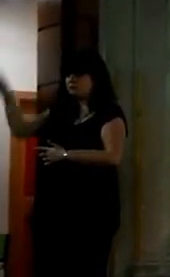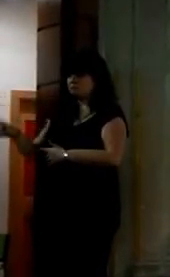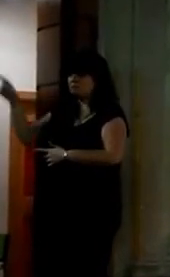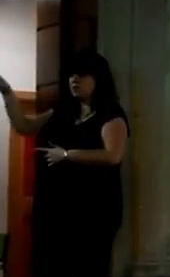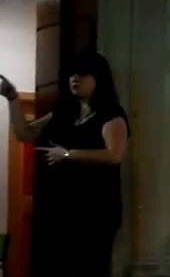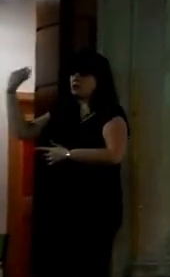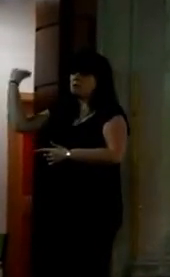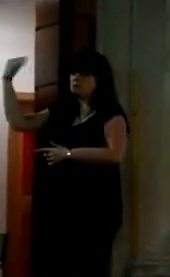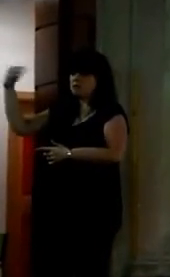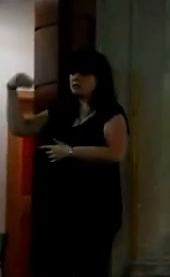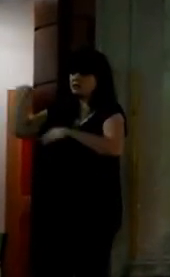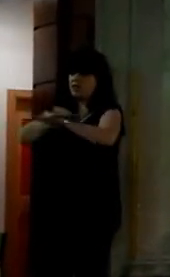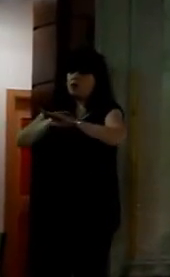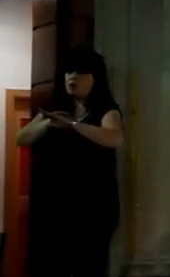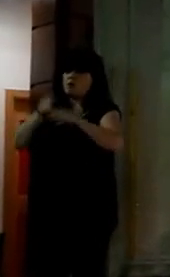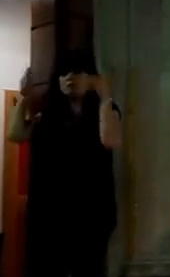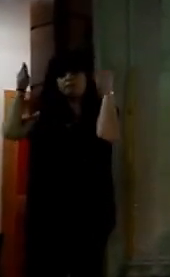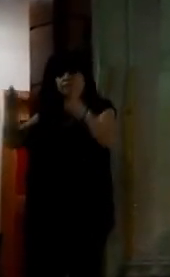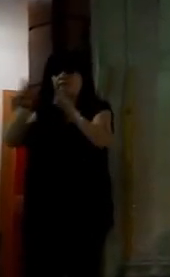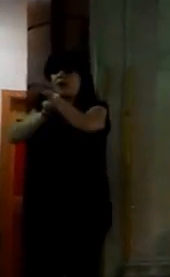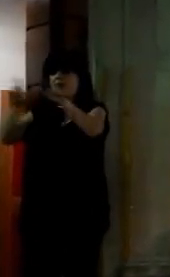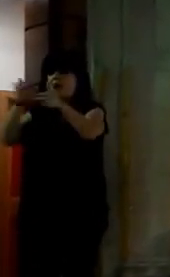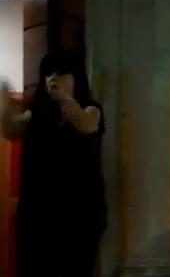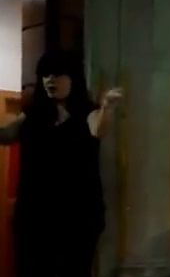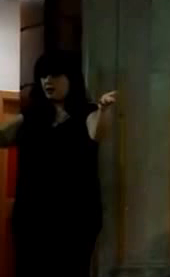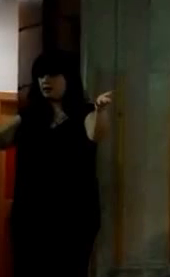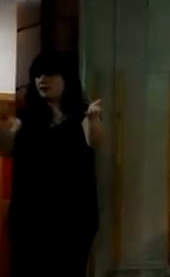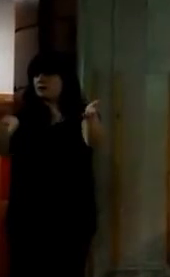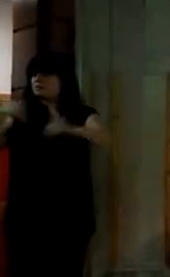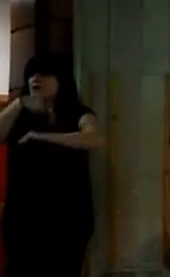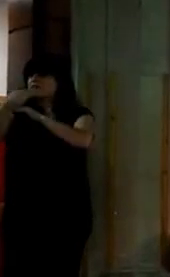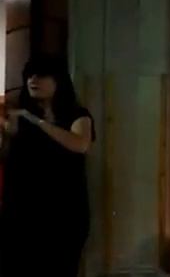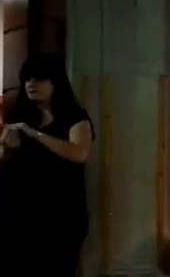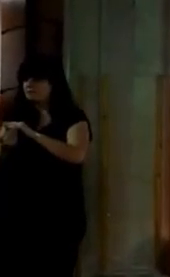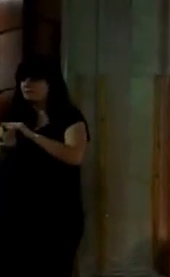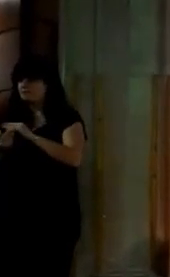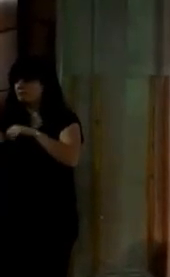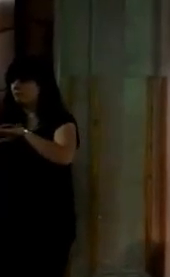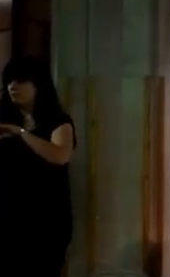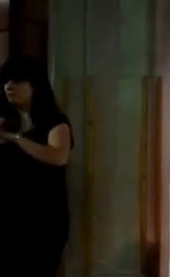do goberno propobo e tamén con PAN que será